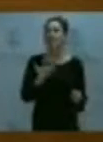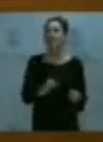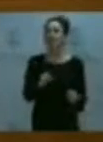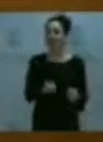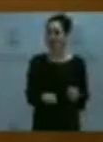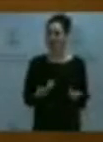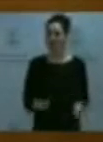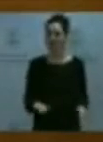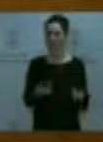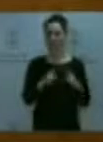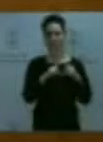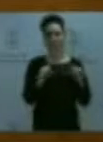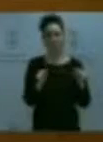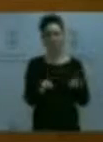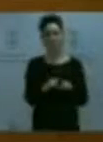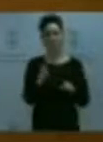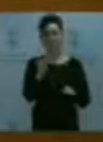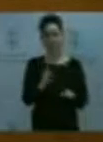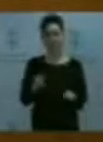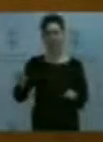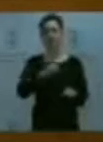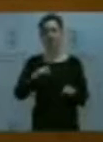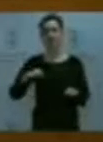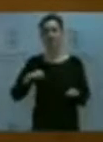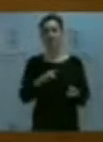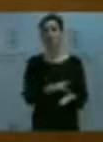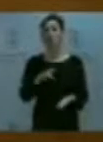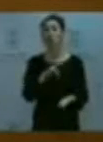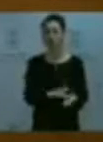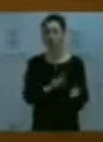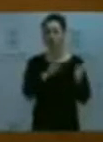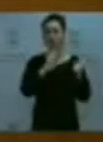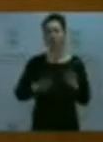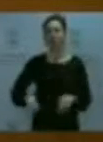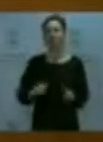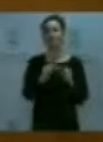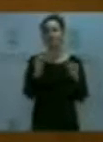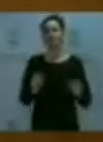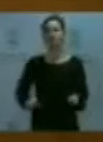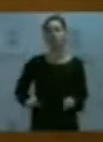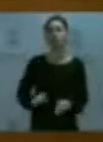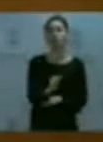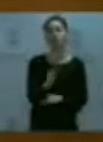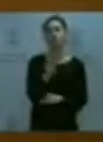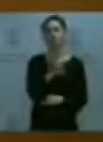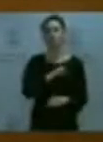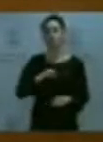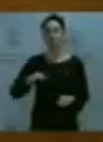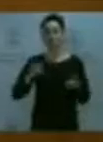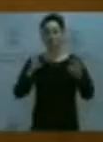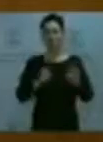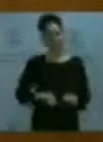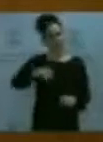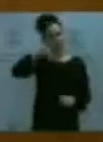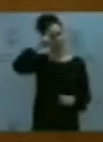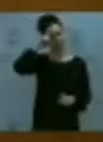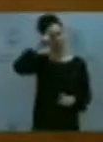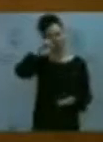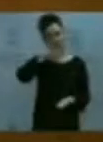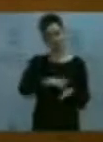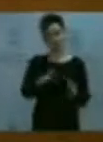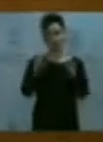autónomas, desde el último modelo de financiación autonómica, el modelo Zapatero, el pésimo modelo de financiación